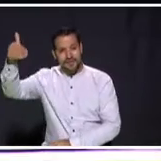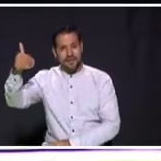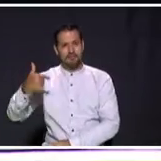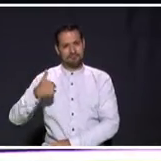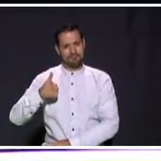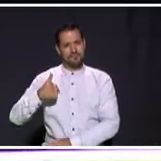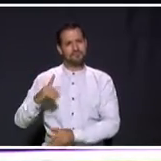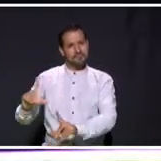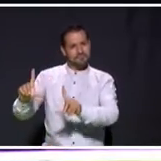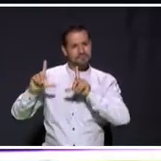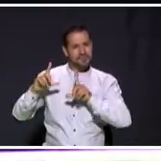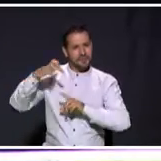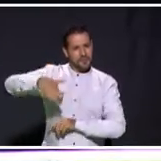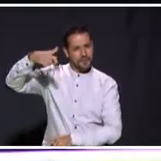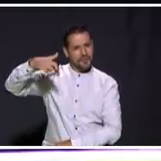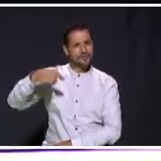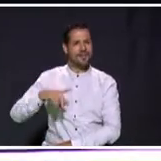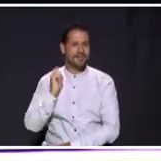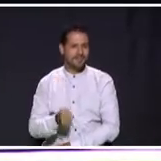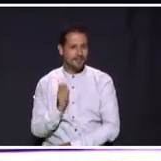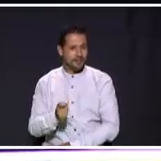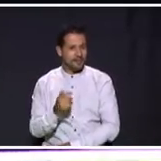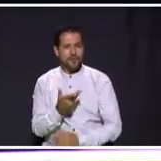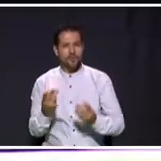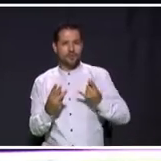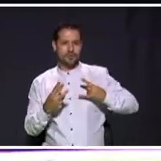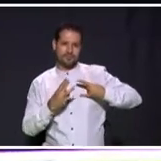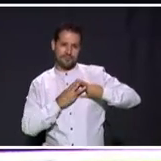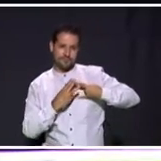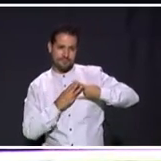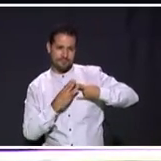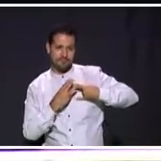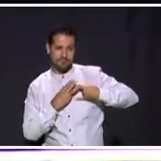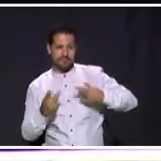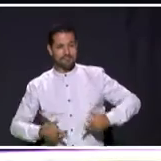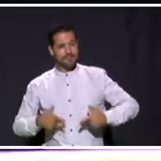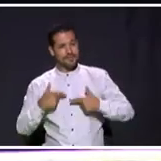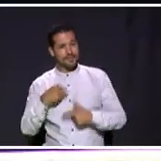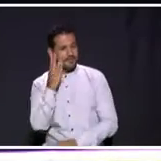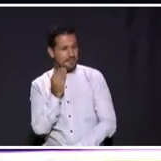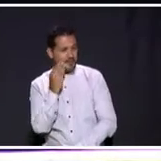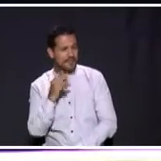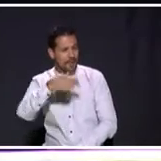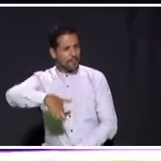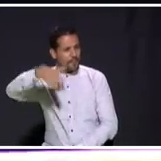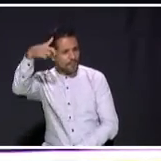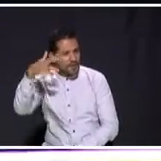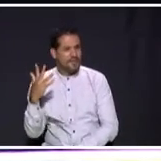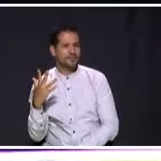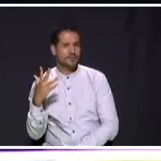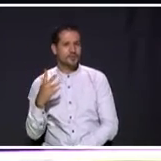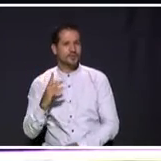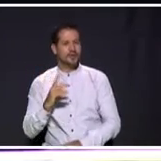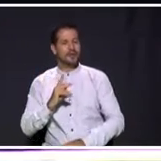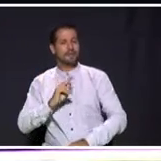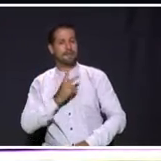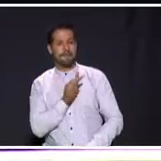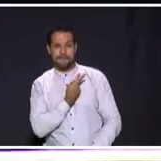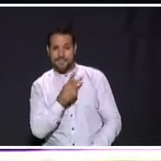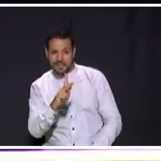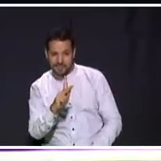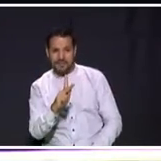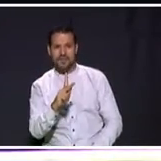universidad autónoma latinoamericana que en mi vida profesional me desempeñado como viceministro del interior y